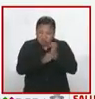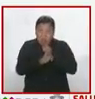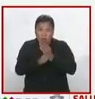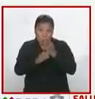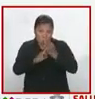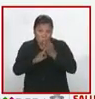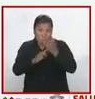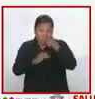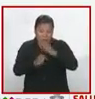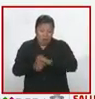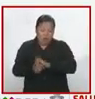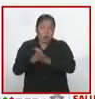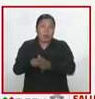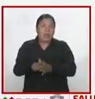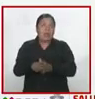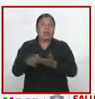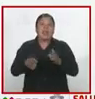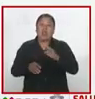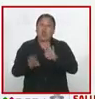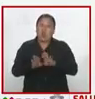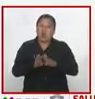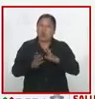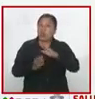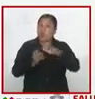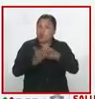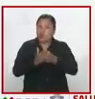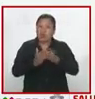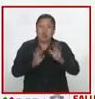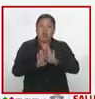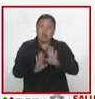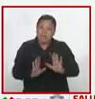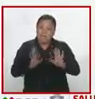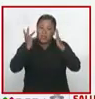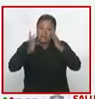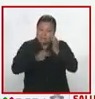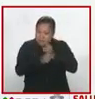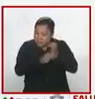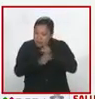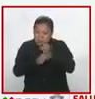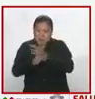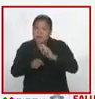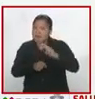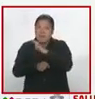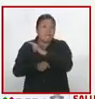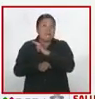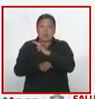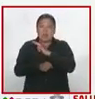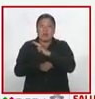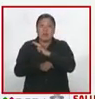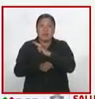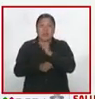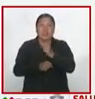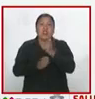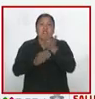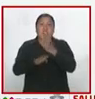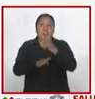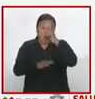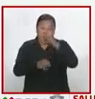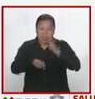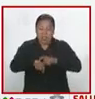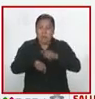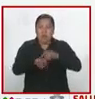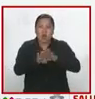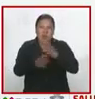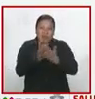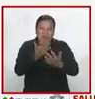19 se están rompiendo pues todos los récords y vidas está rompiendo un récord sobre el tiempo de elaboración